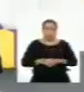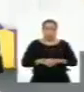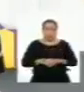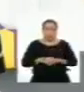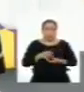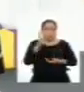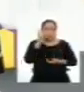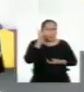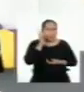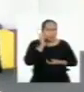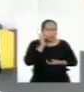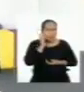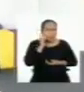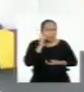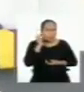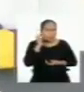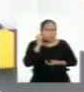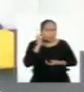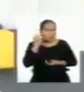¿Escuchas eso?